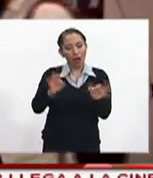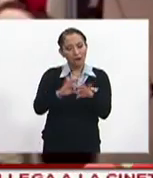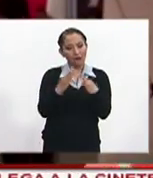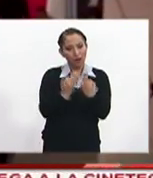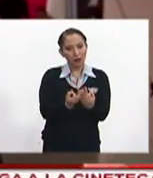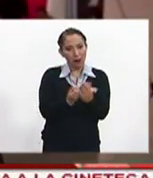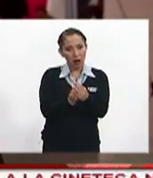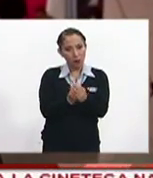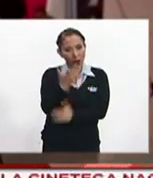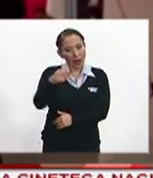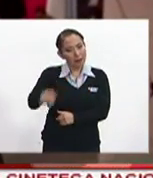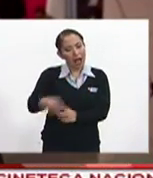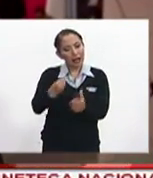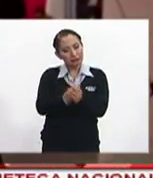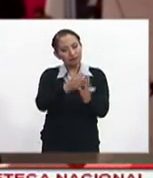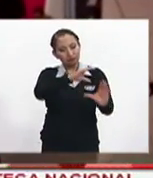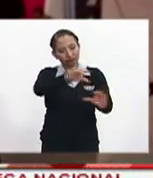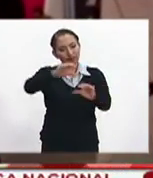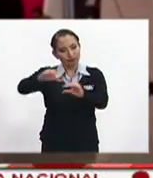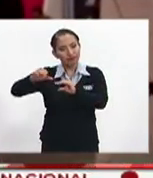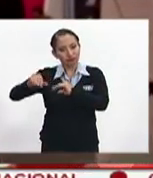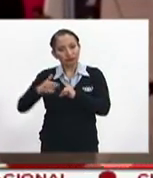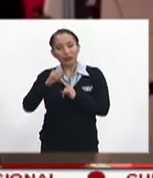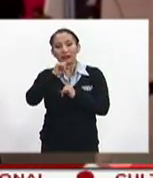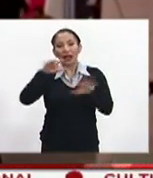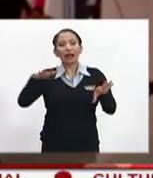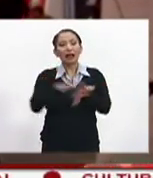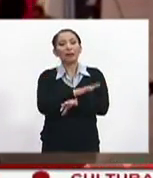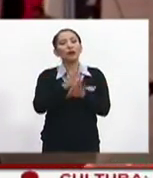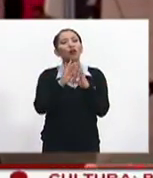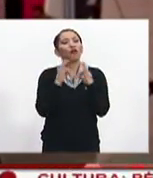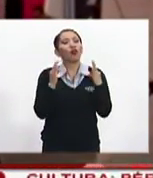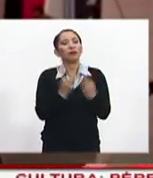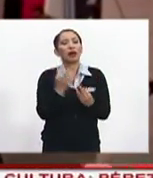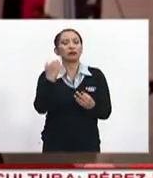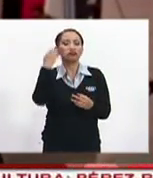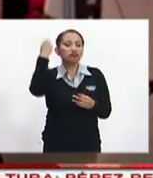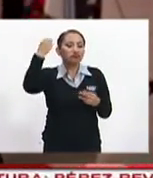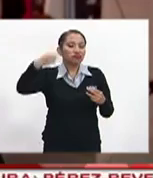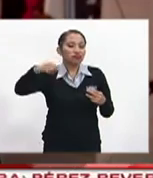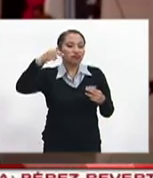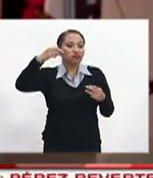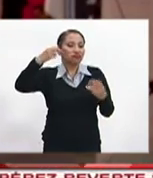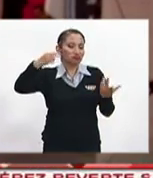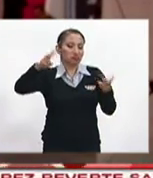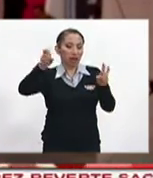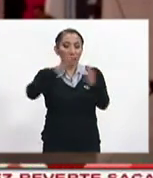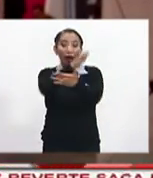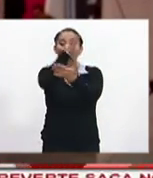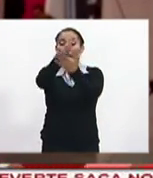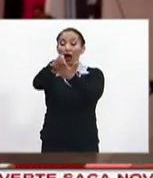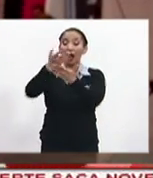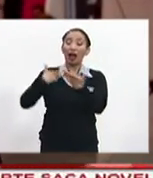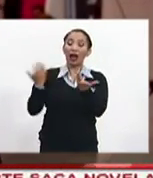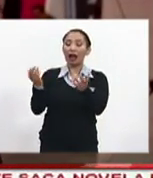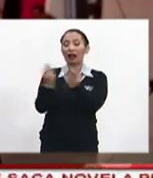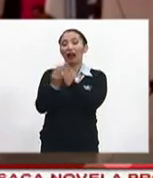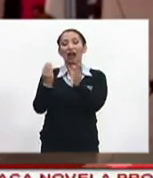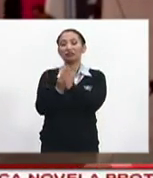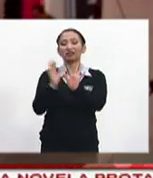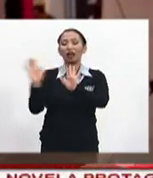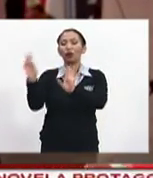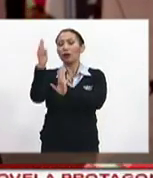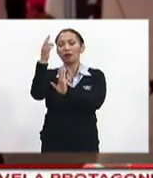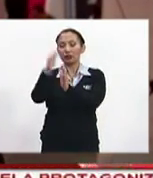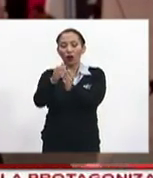que está creando cambios en el modelo que se conoce de ir físicamente, presencialmente a